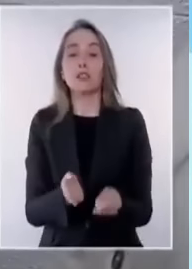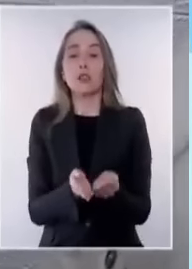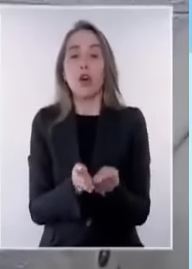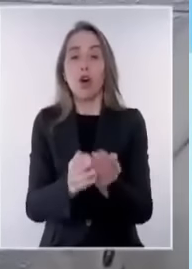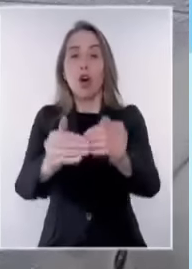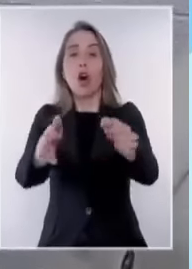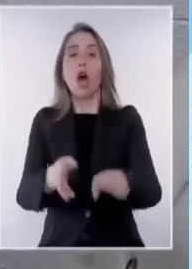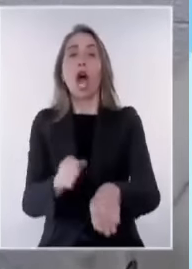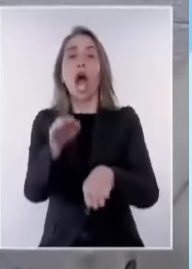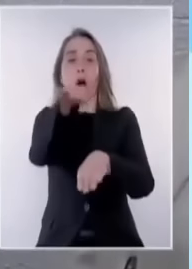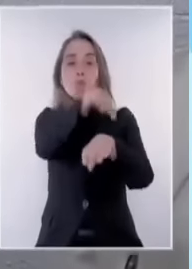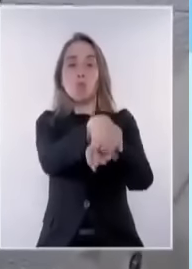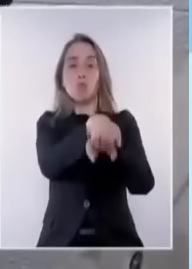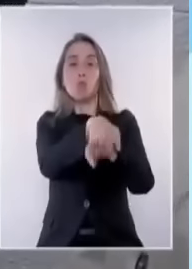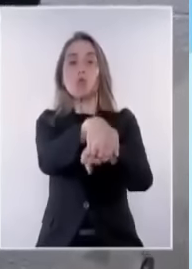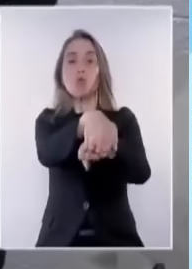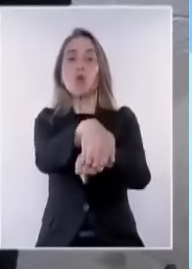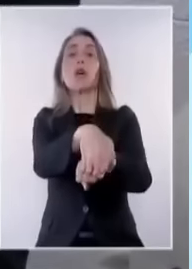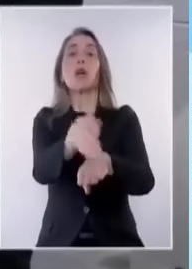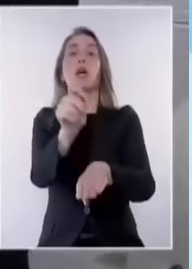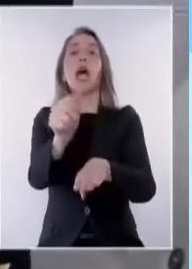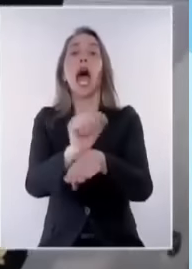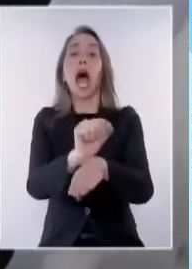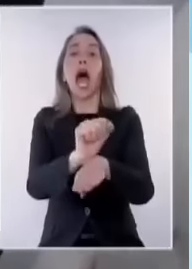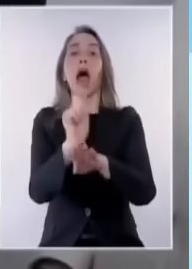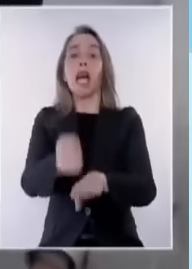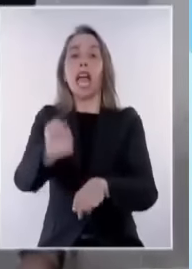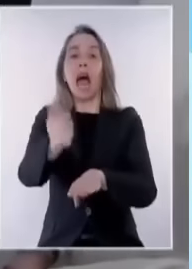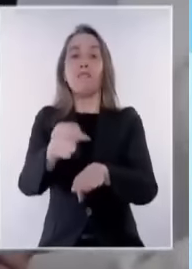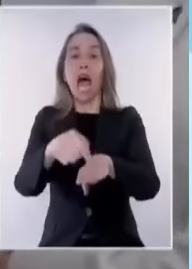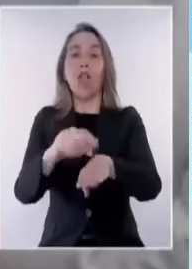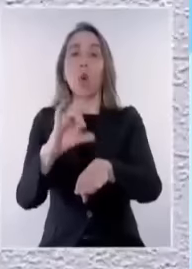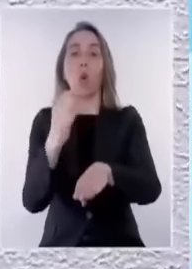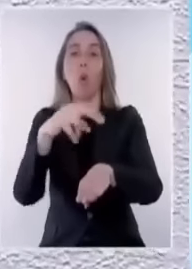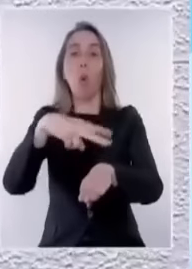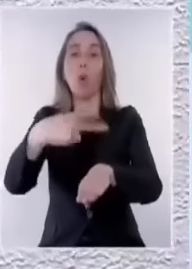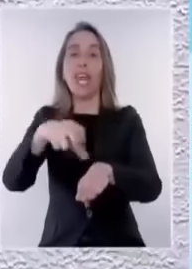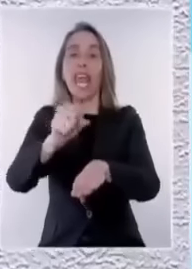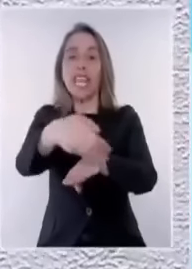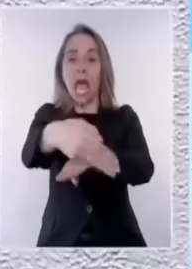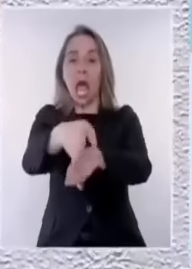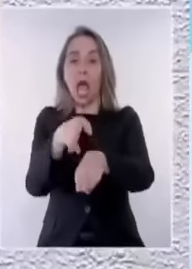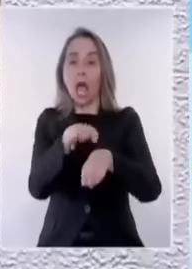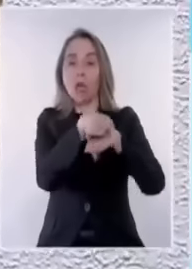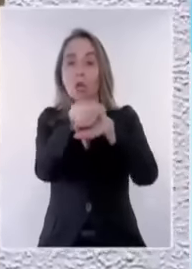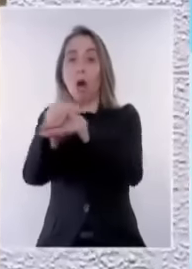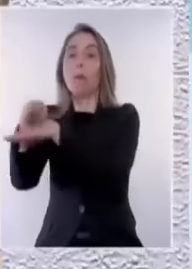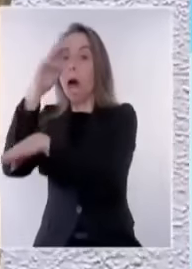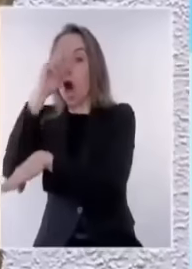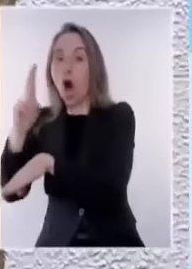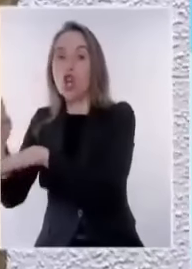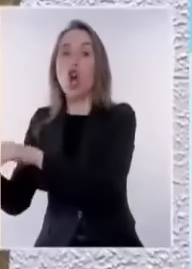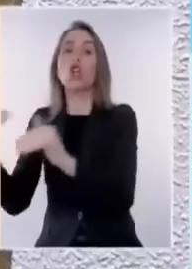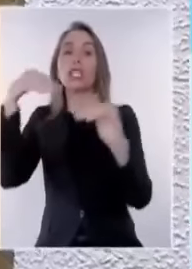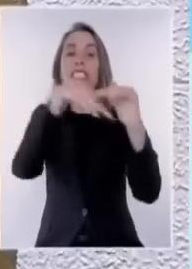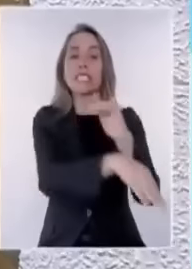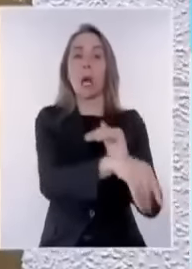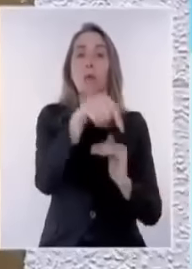cureña con una urna pequeña se hace la sepultación aquí. Este, la